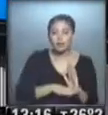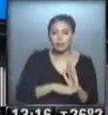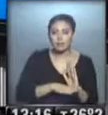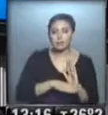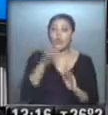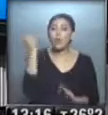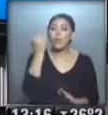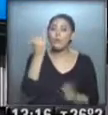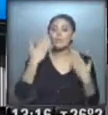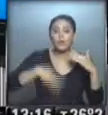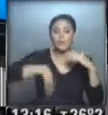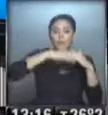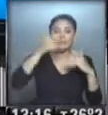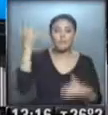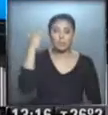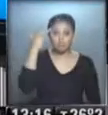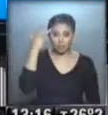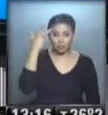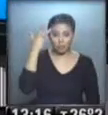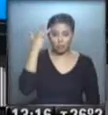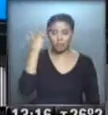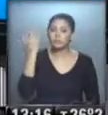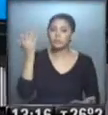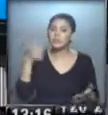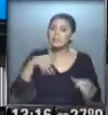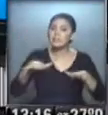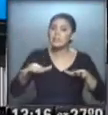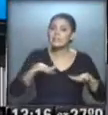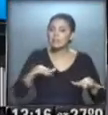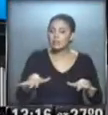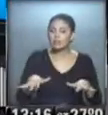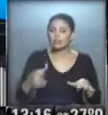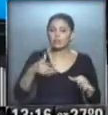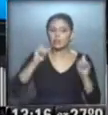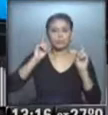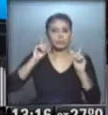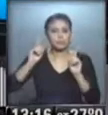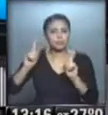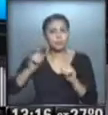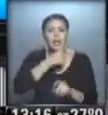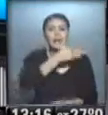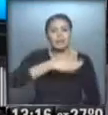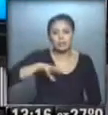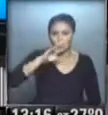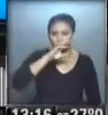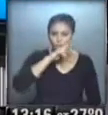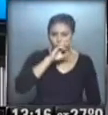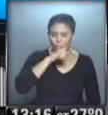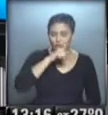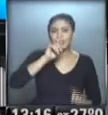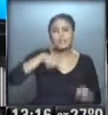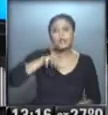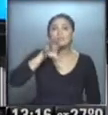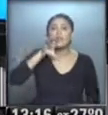para el jueves la máxima 18, se instala una situación de sudestada en el Río de la Plata, noreste